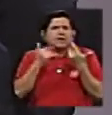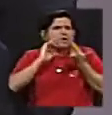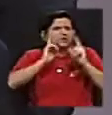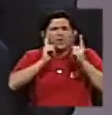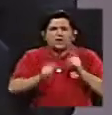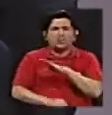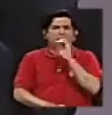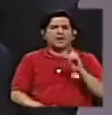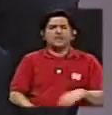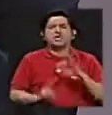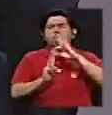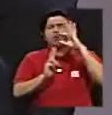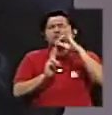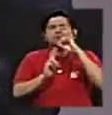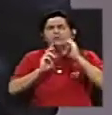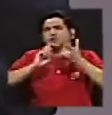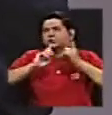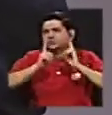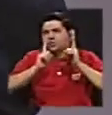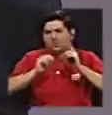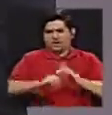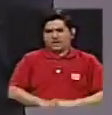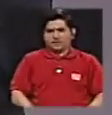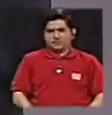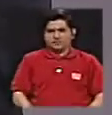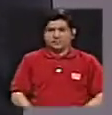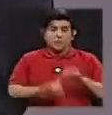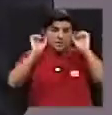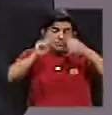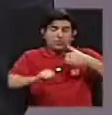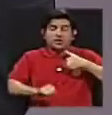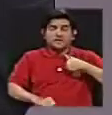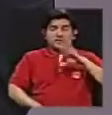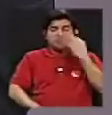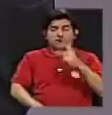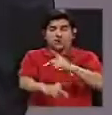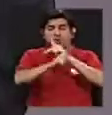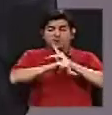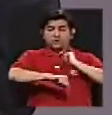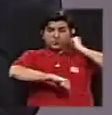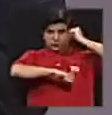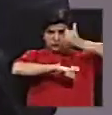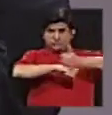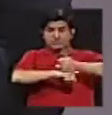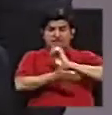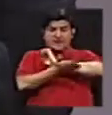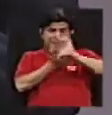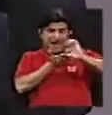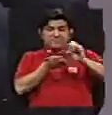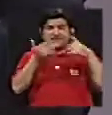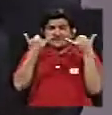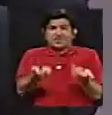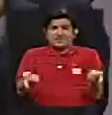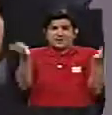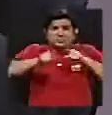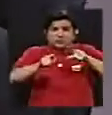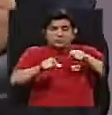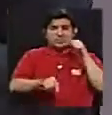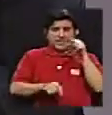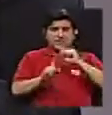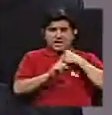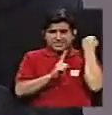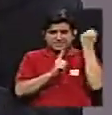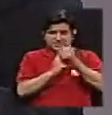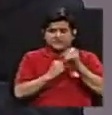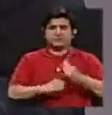y qué posibilidades hay de que haya medidas cautelares, que se impongan medidas cautelares para evitar que se dé ya una situación